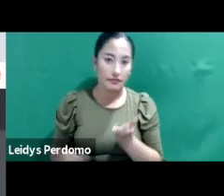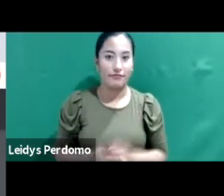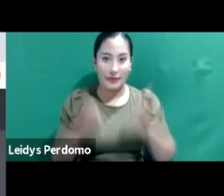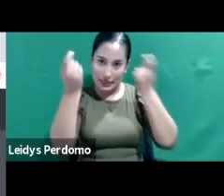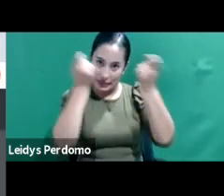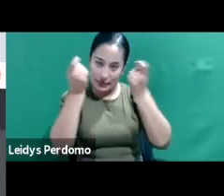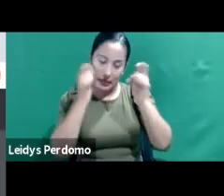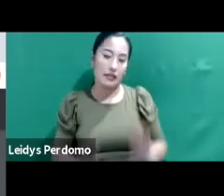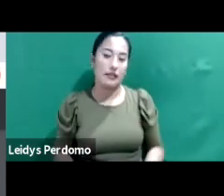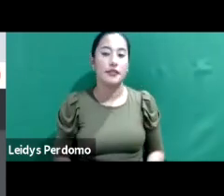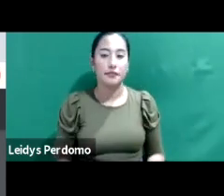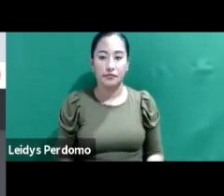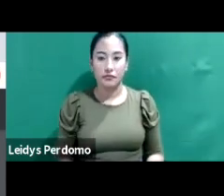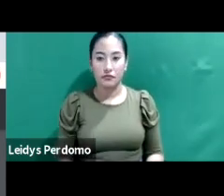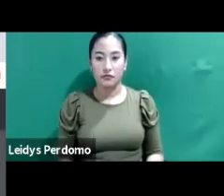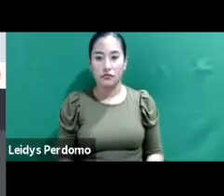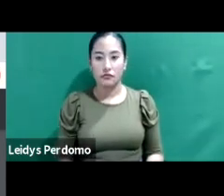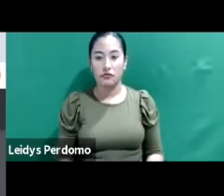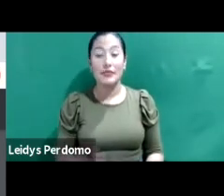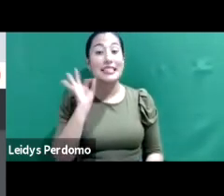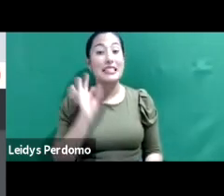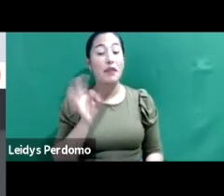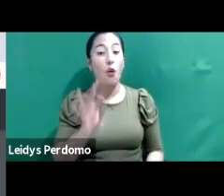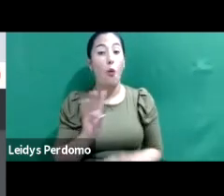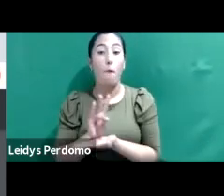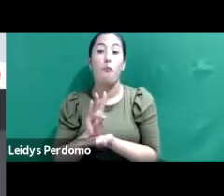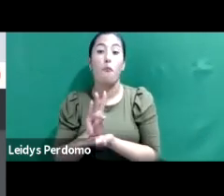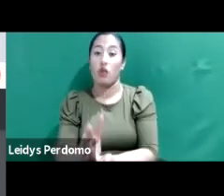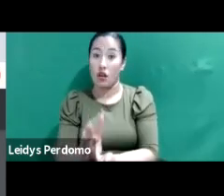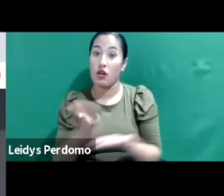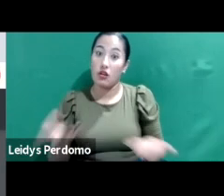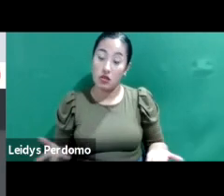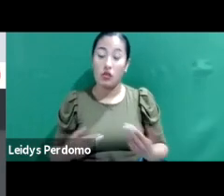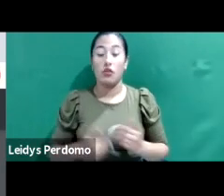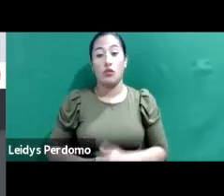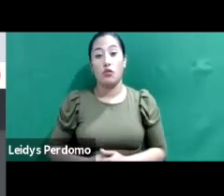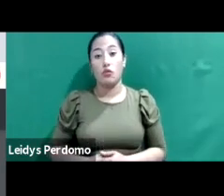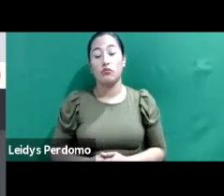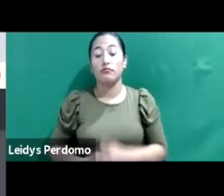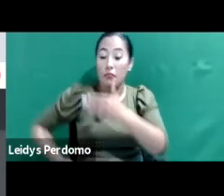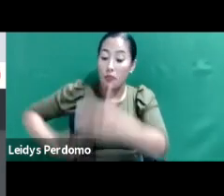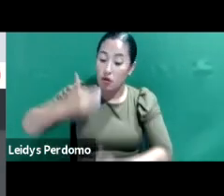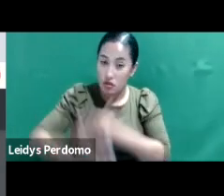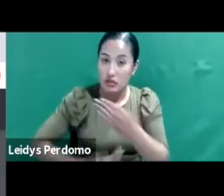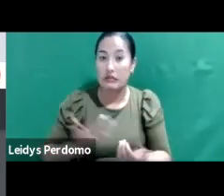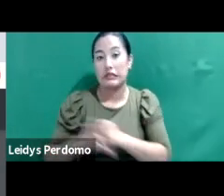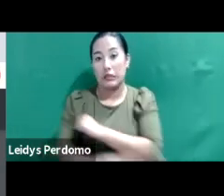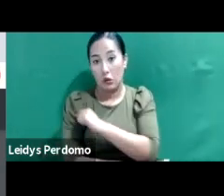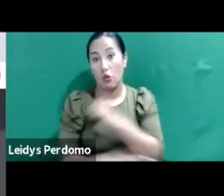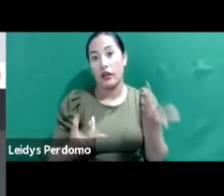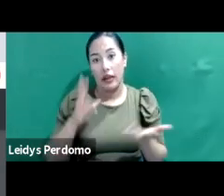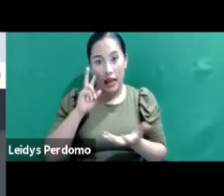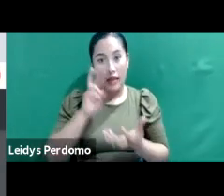muy puntuales, pero con base en un modelo y en unos tratamientos psicológicos que nos muestran evidencia empírica. Perfecto,